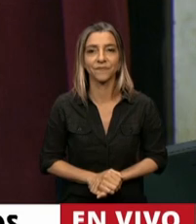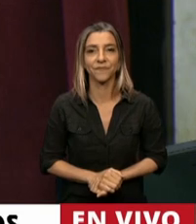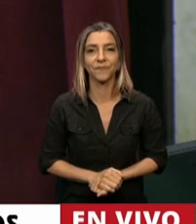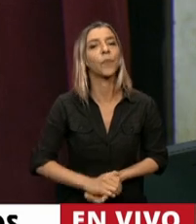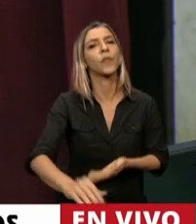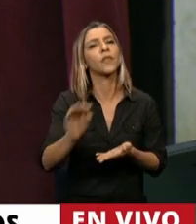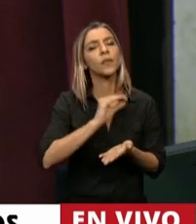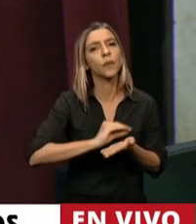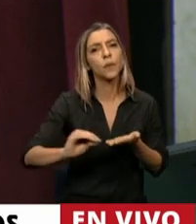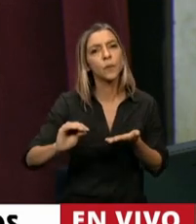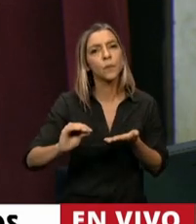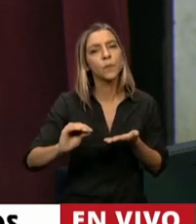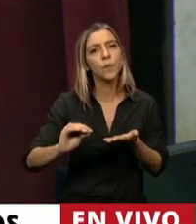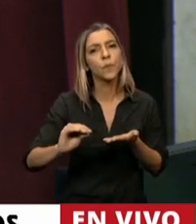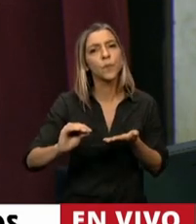Diputado